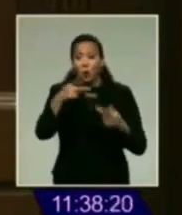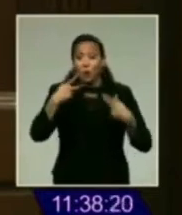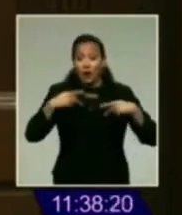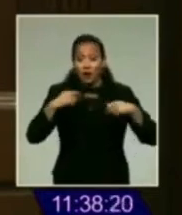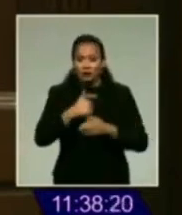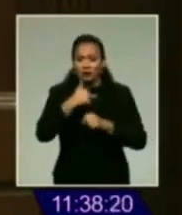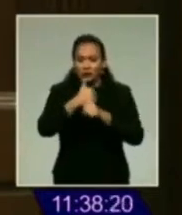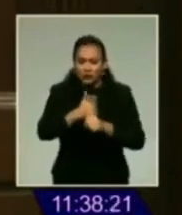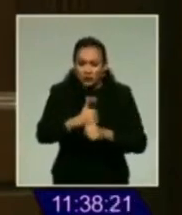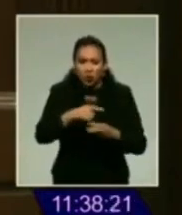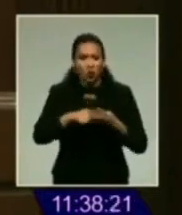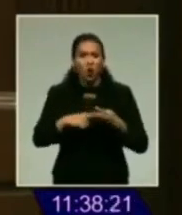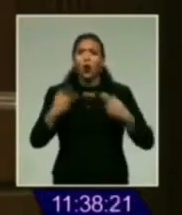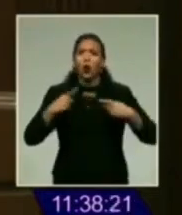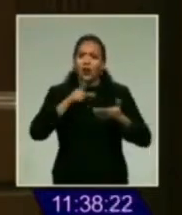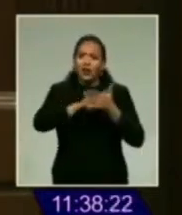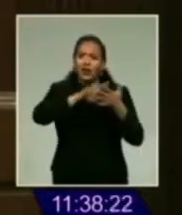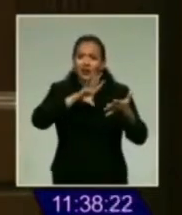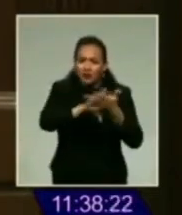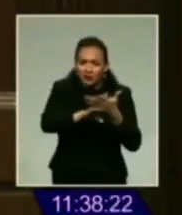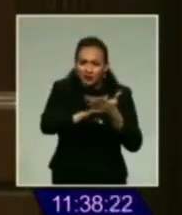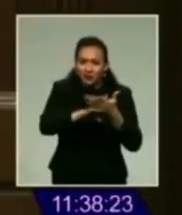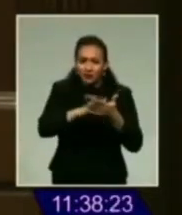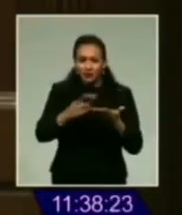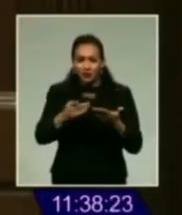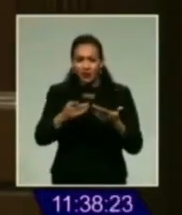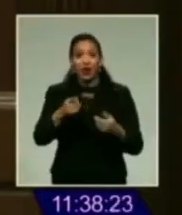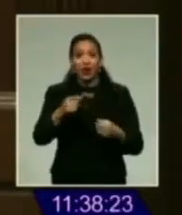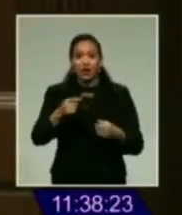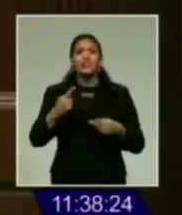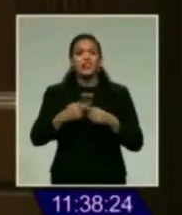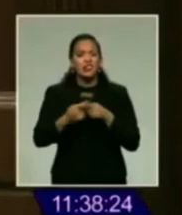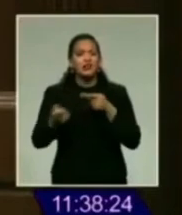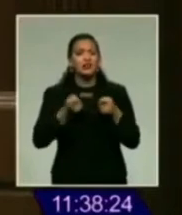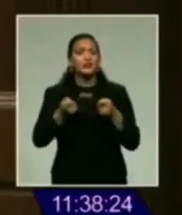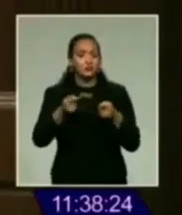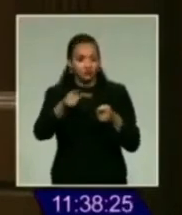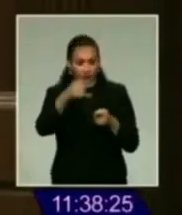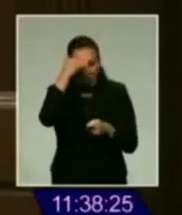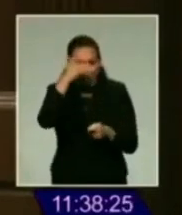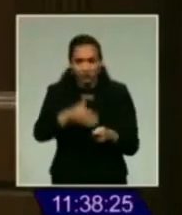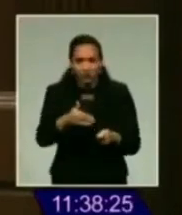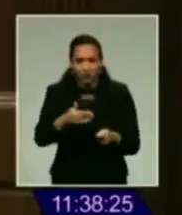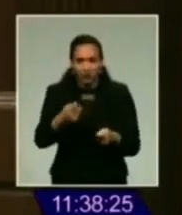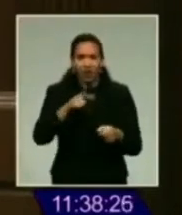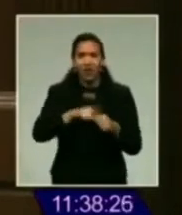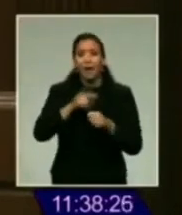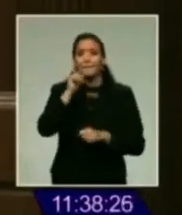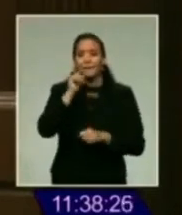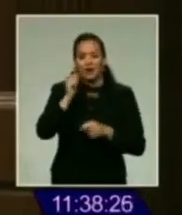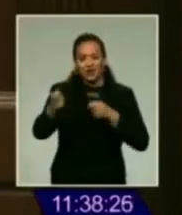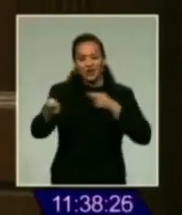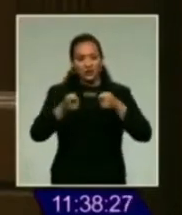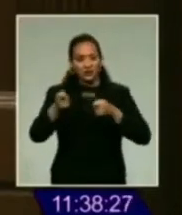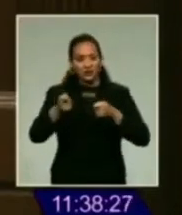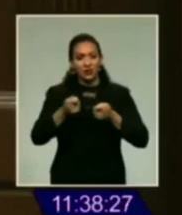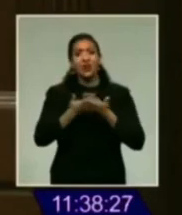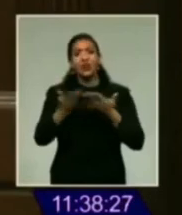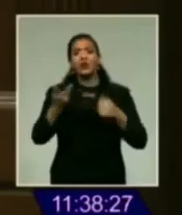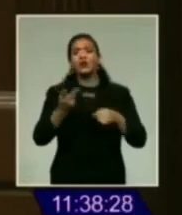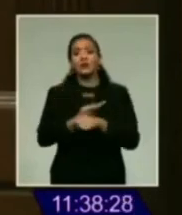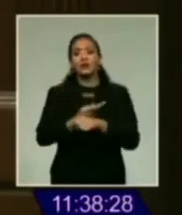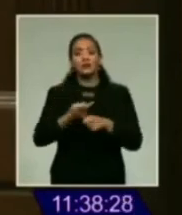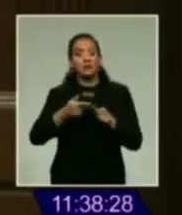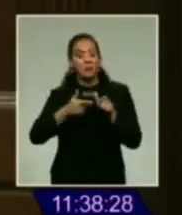penitenciario que se encuentra, como todos sabemos, actualmente en ruinas?